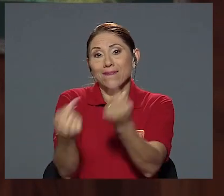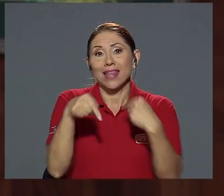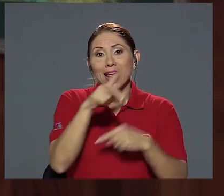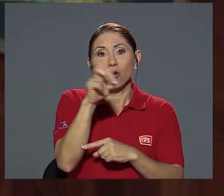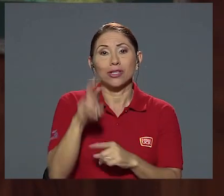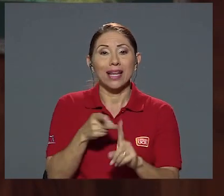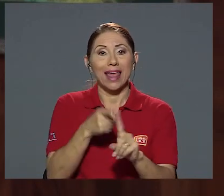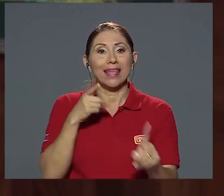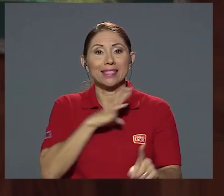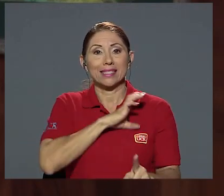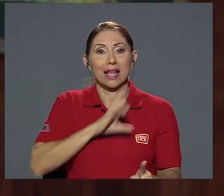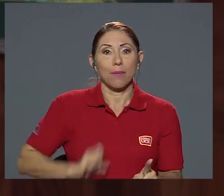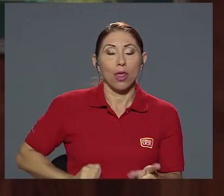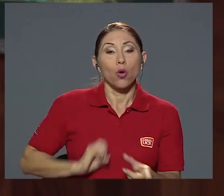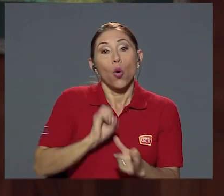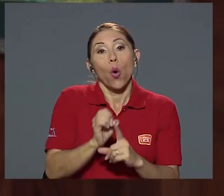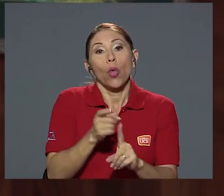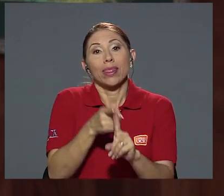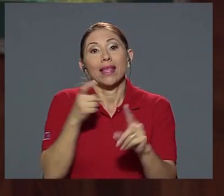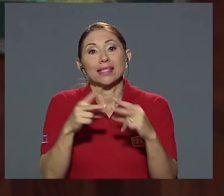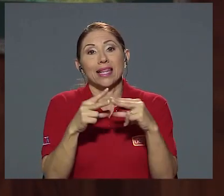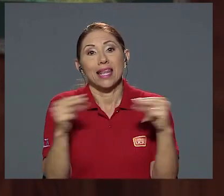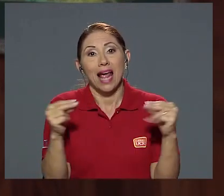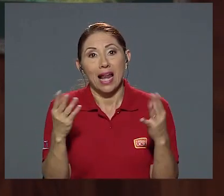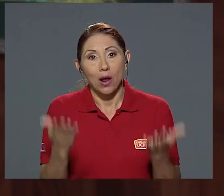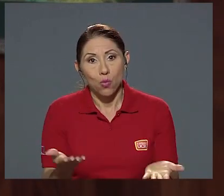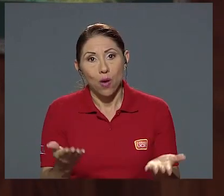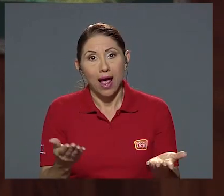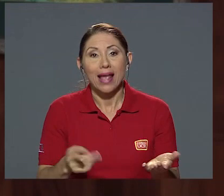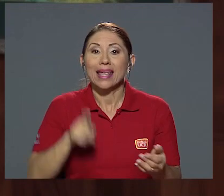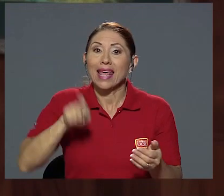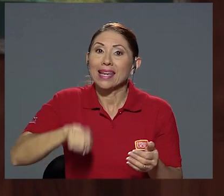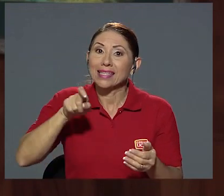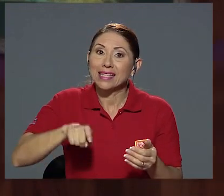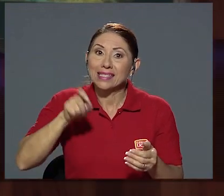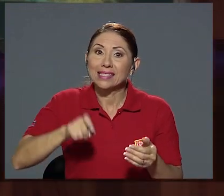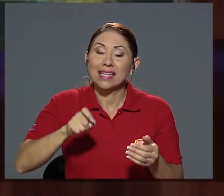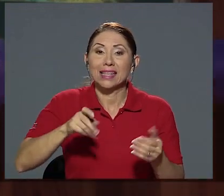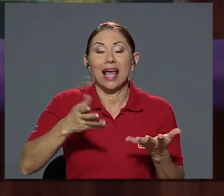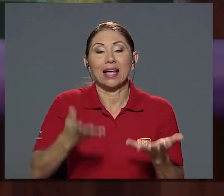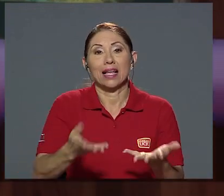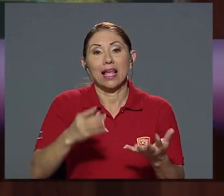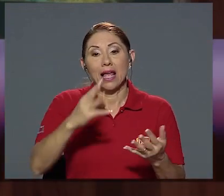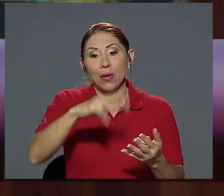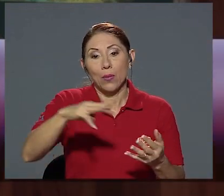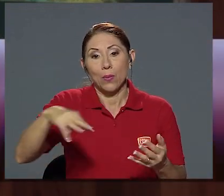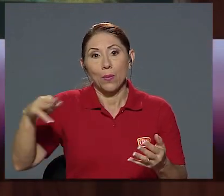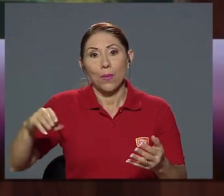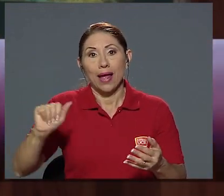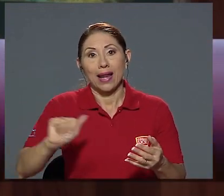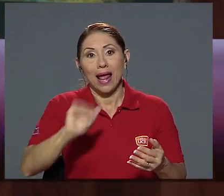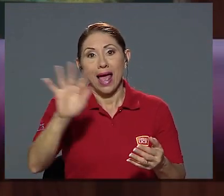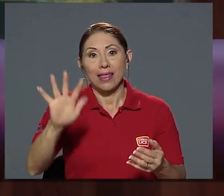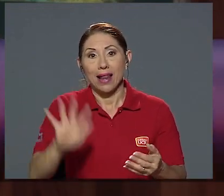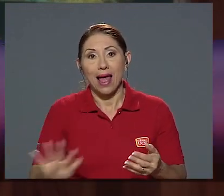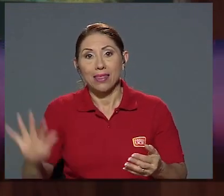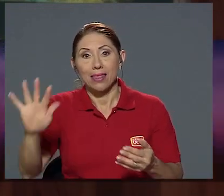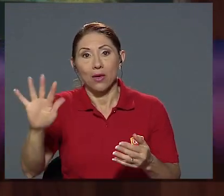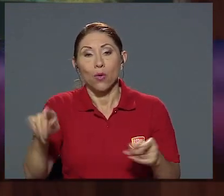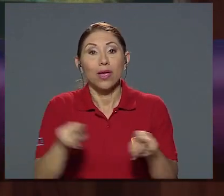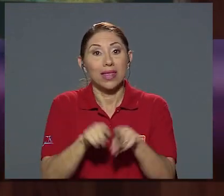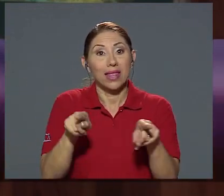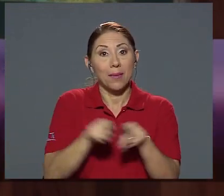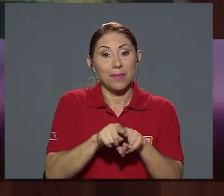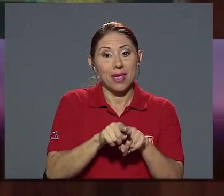de Salvador o el mismo Nicaragua, que deben ser exportados por el Atlántico y se exportan por el puerto nuestro. Eso